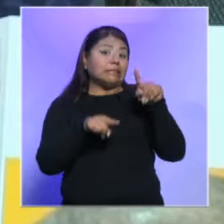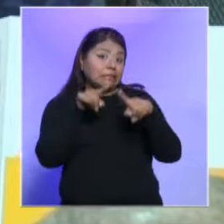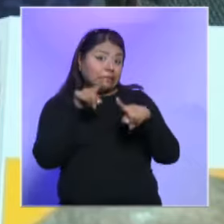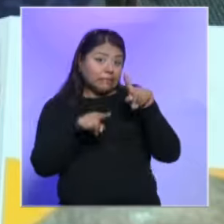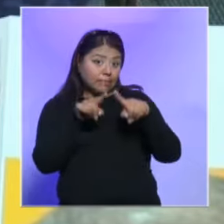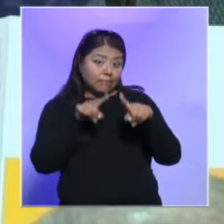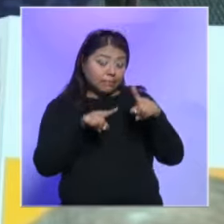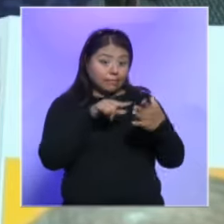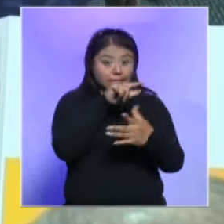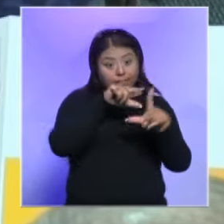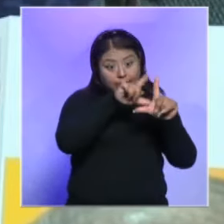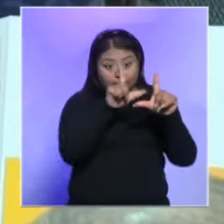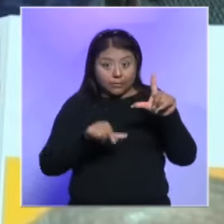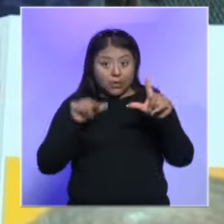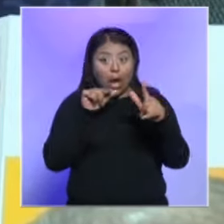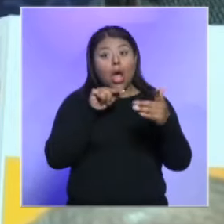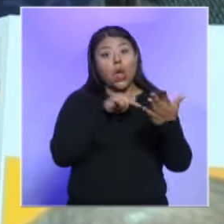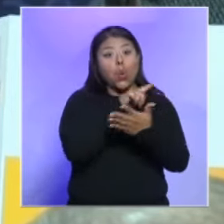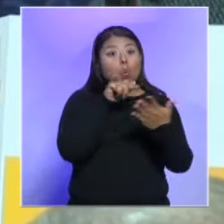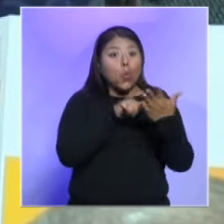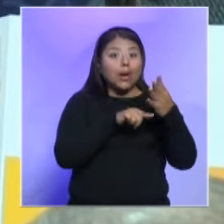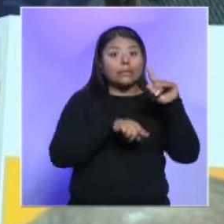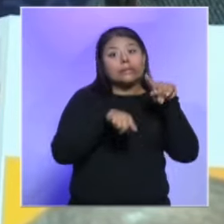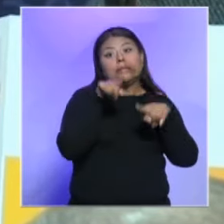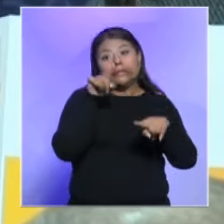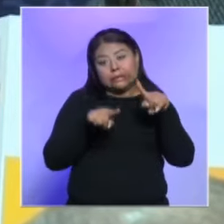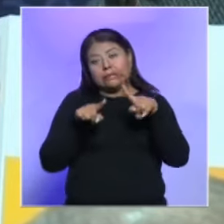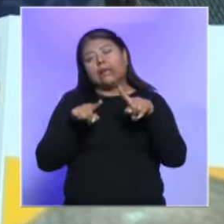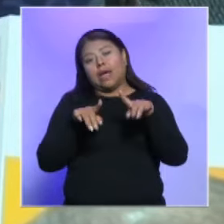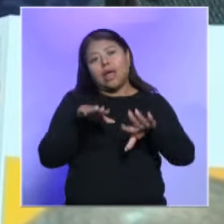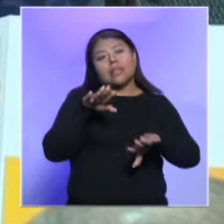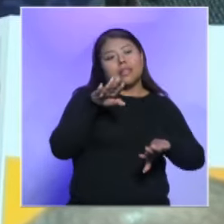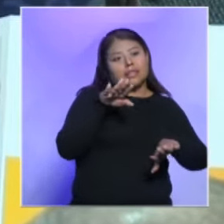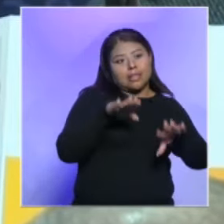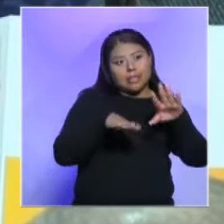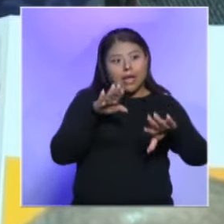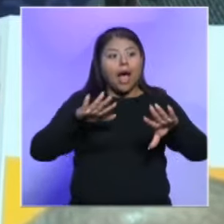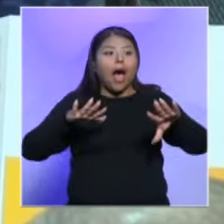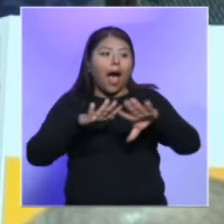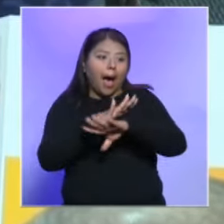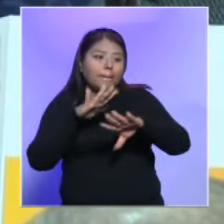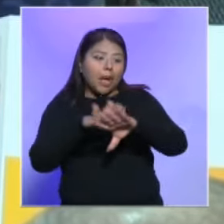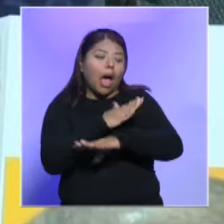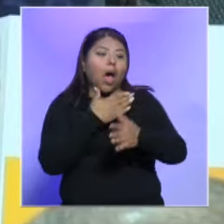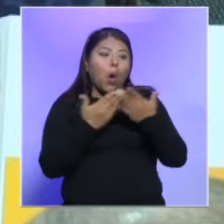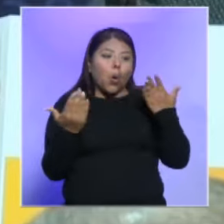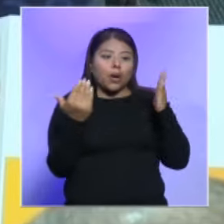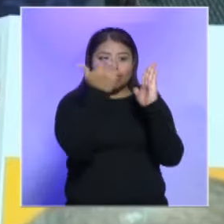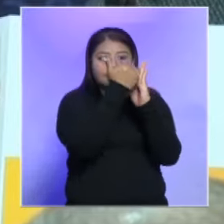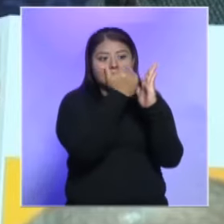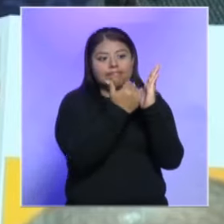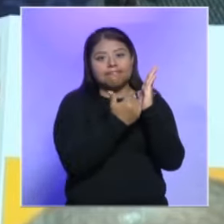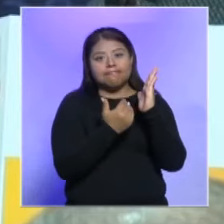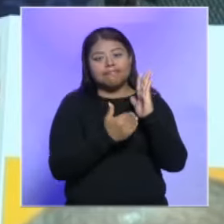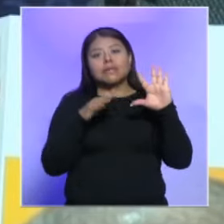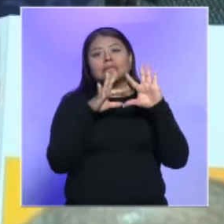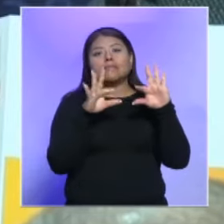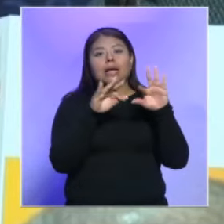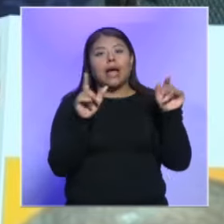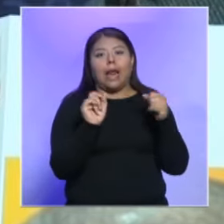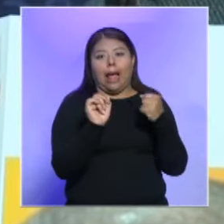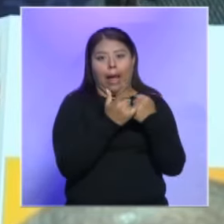entidad federativa. Y aquí, sin abrir el libro rápidamente, me gustaría solamente señalar una parte del párrafo del